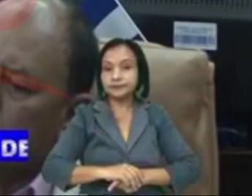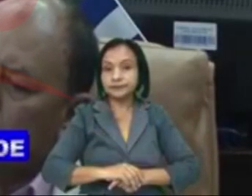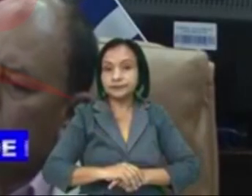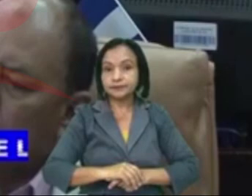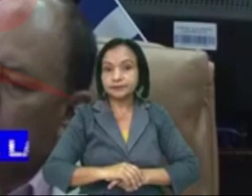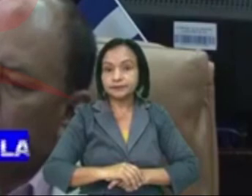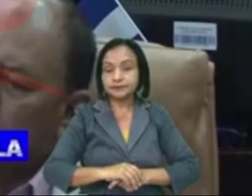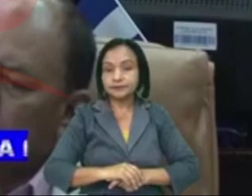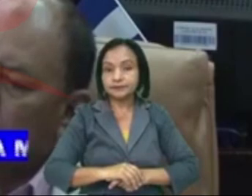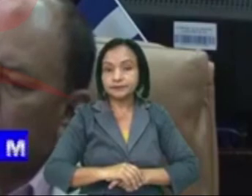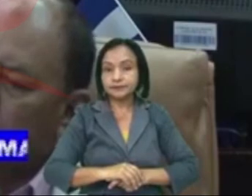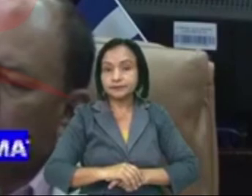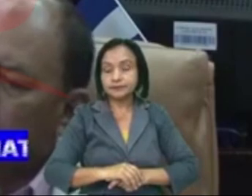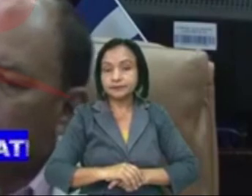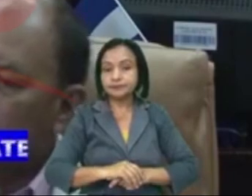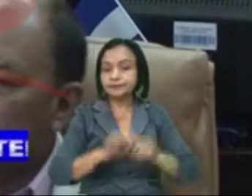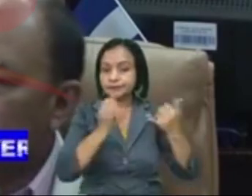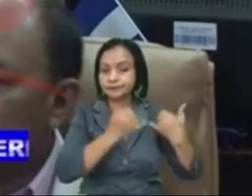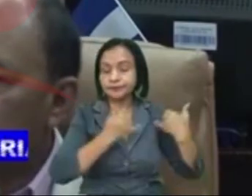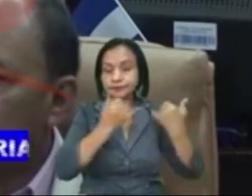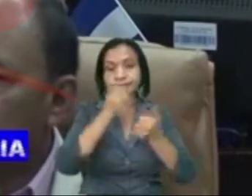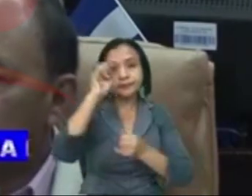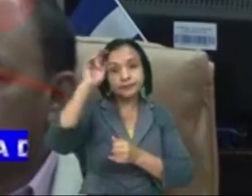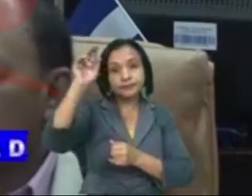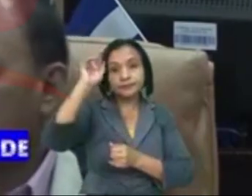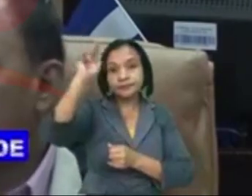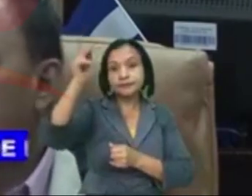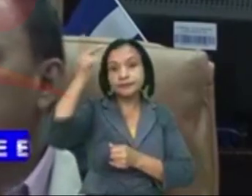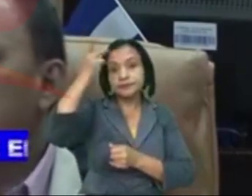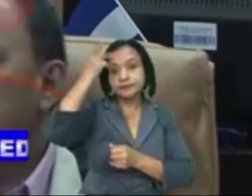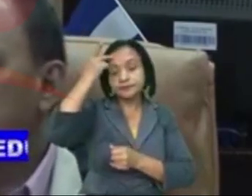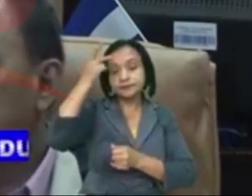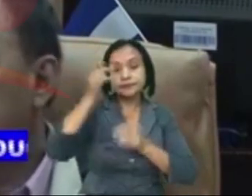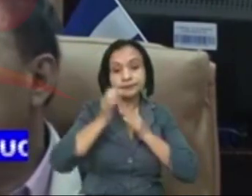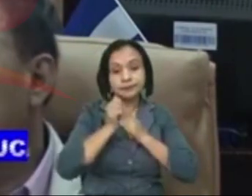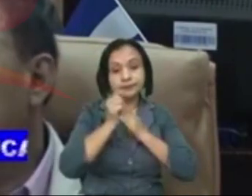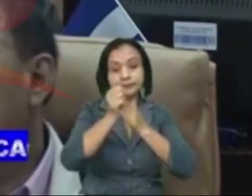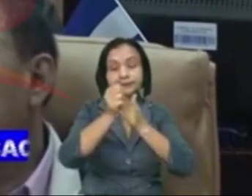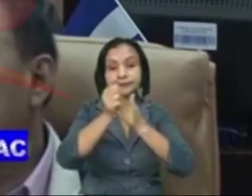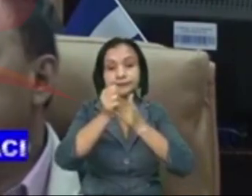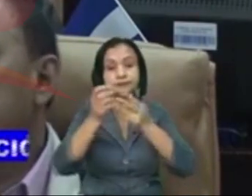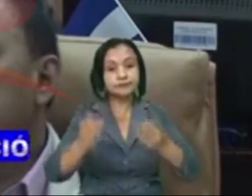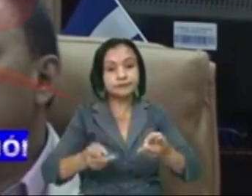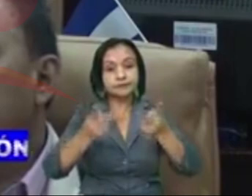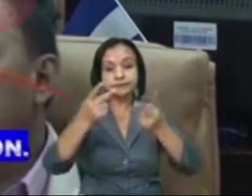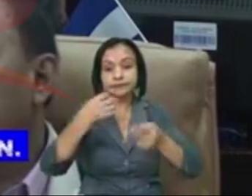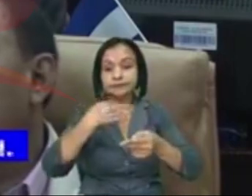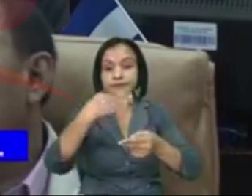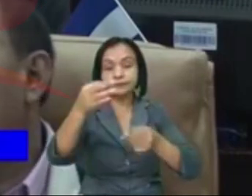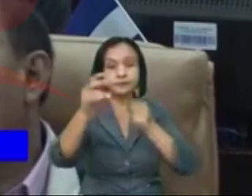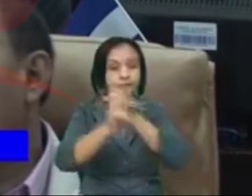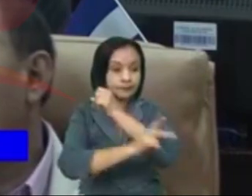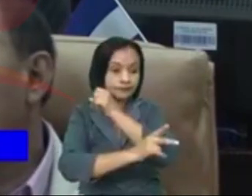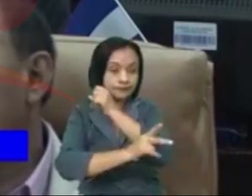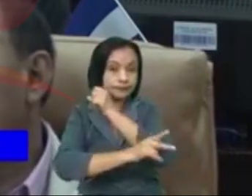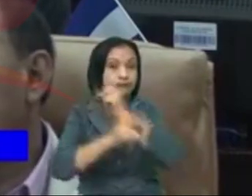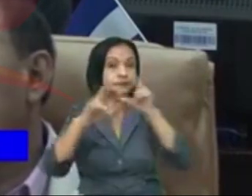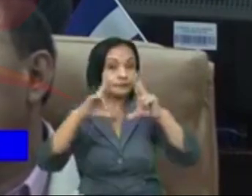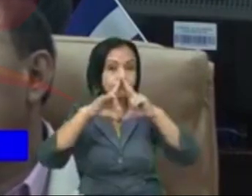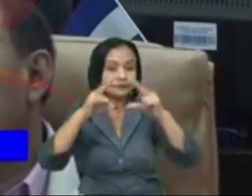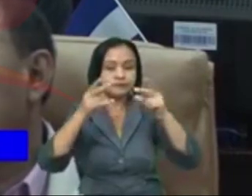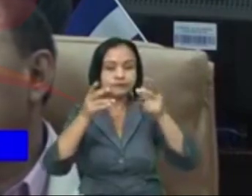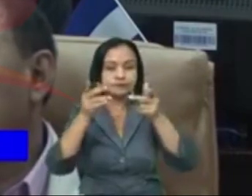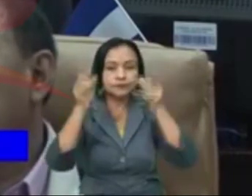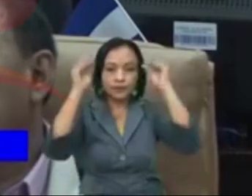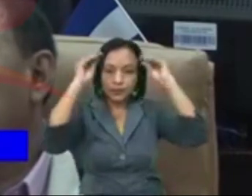una institución política manejando los destinos del país y que maneja la